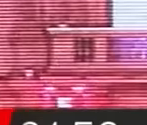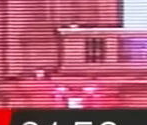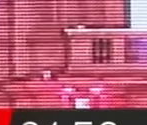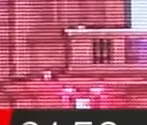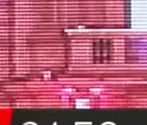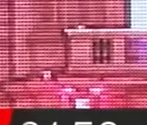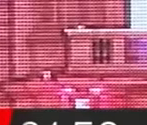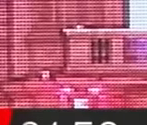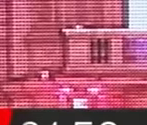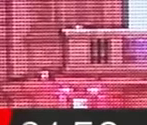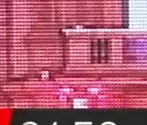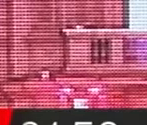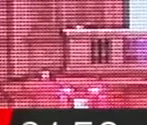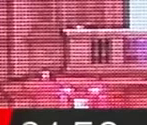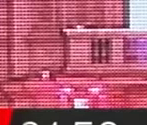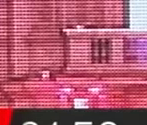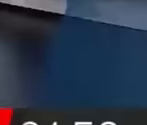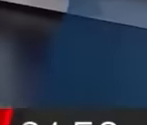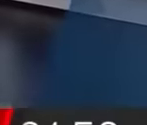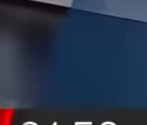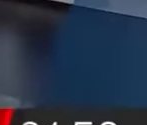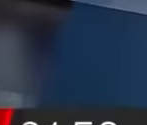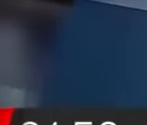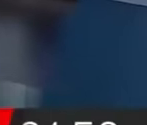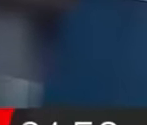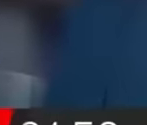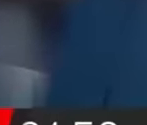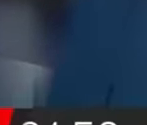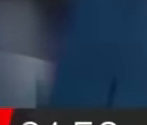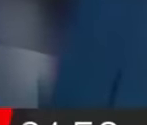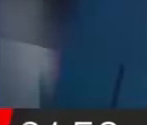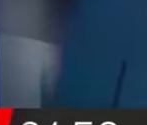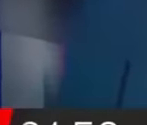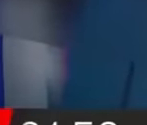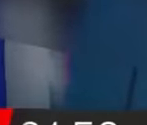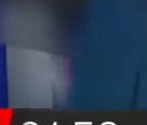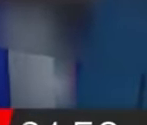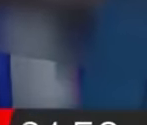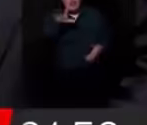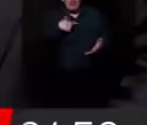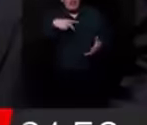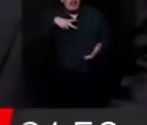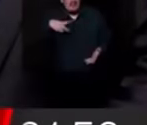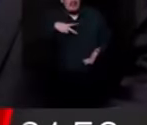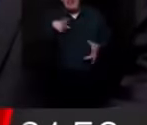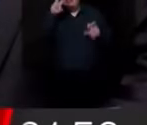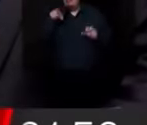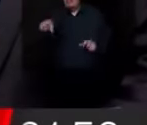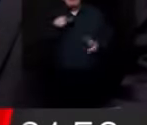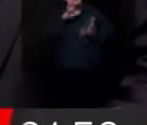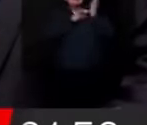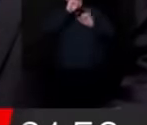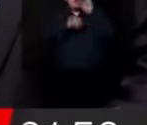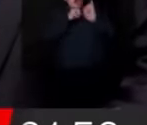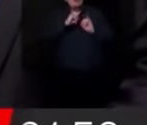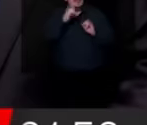primer round? Bien, sobre todo y tomando la cuestión económica, que en el debate económico, que me parece que es lo que estamos de alguna manera corriendo